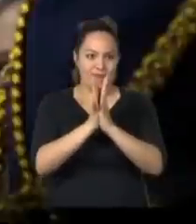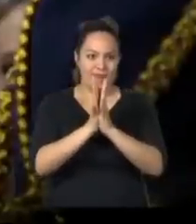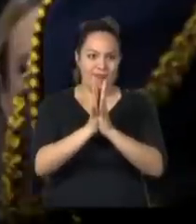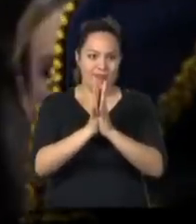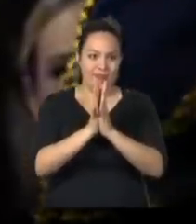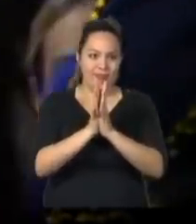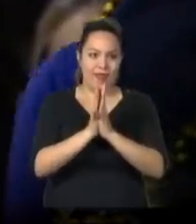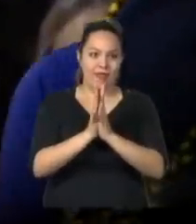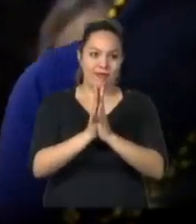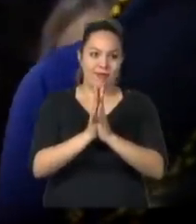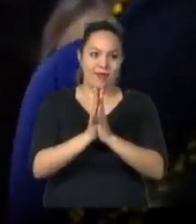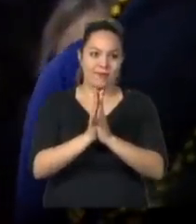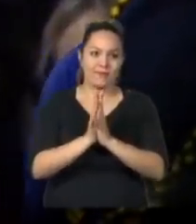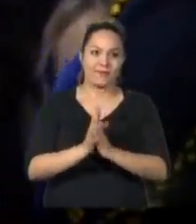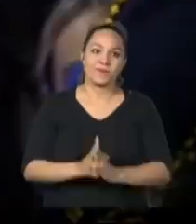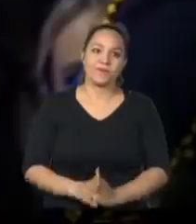Fede.